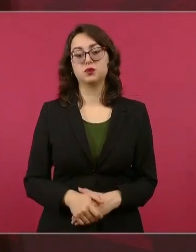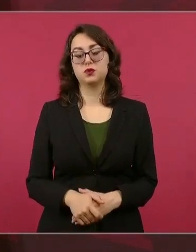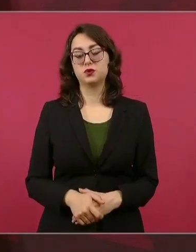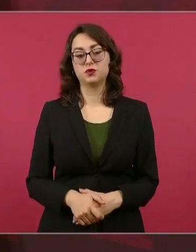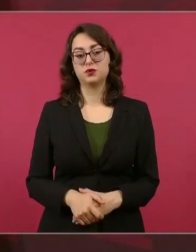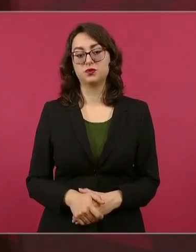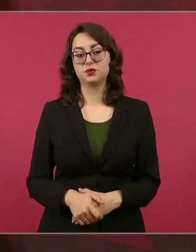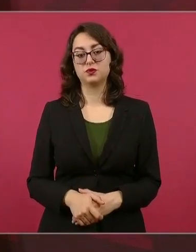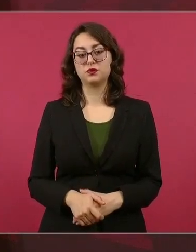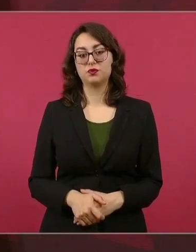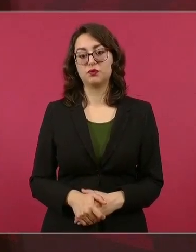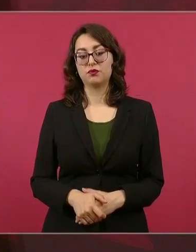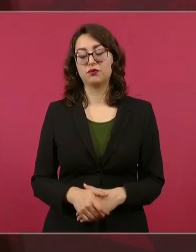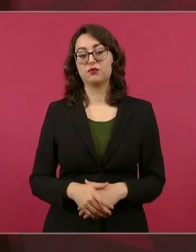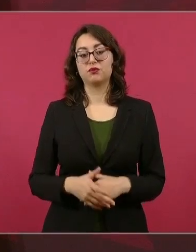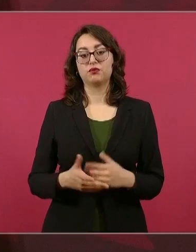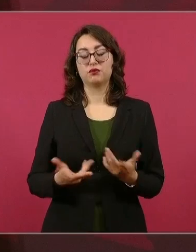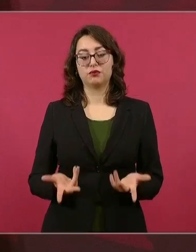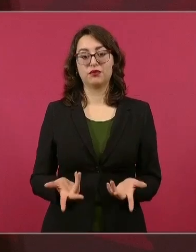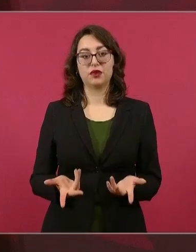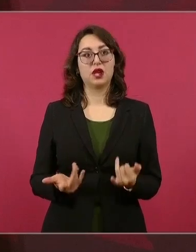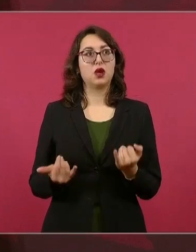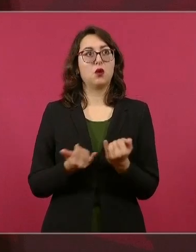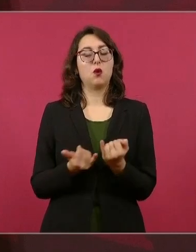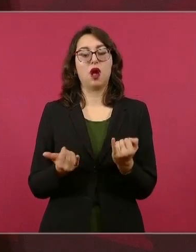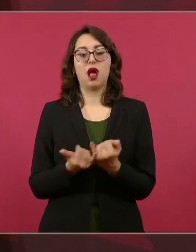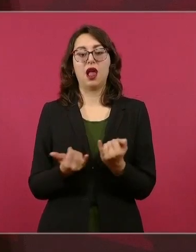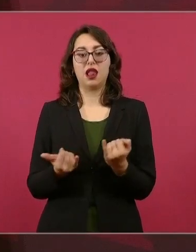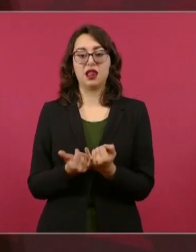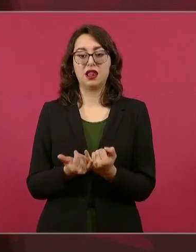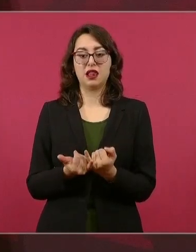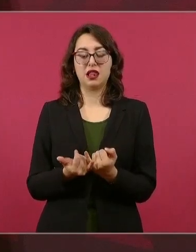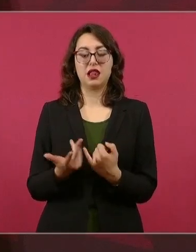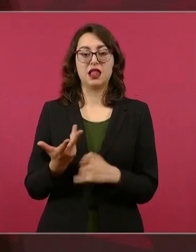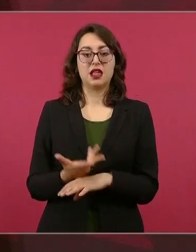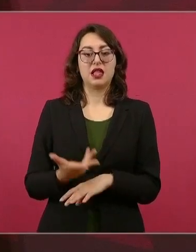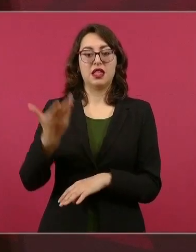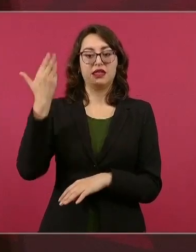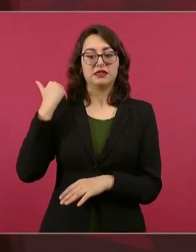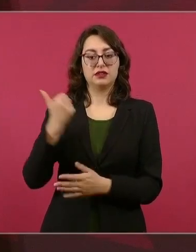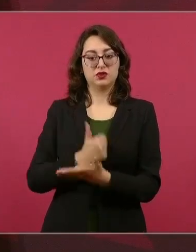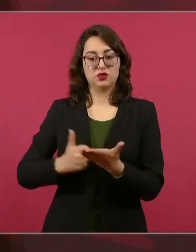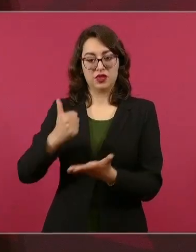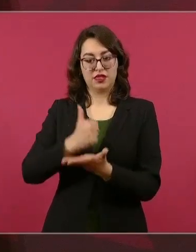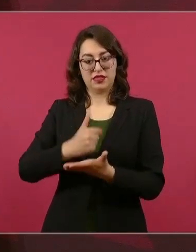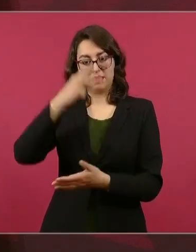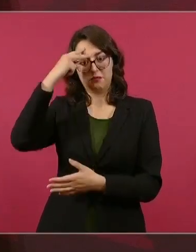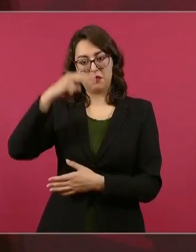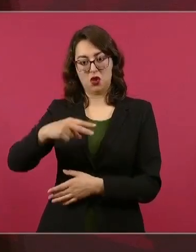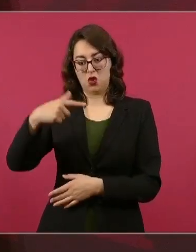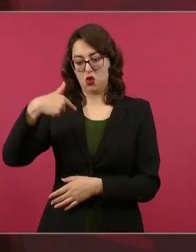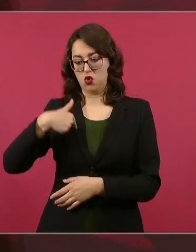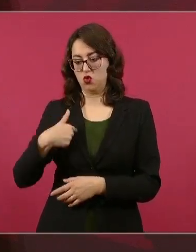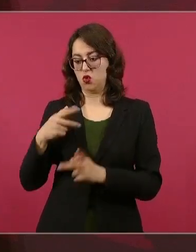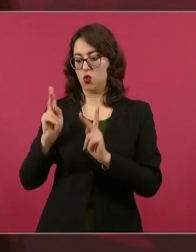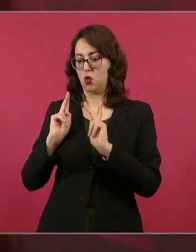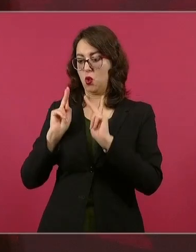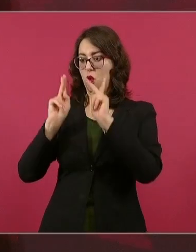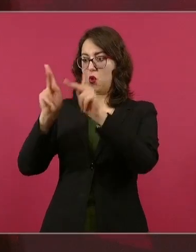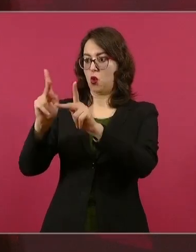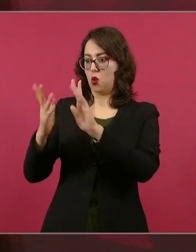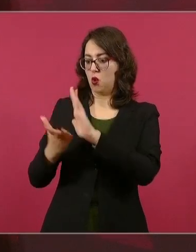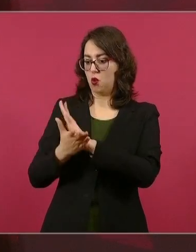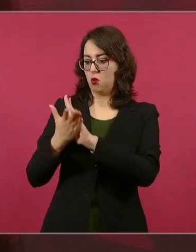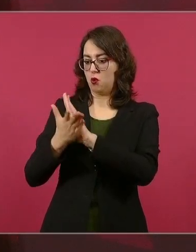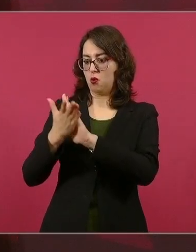la información sobre los segundos pisos cuando los construimos no se reservó,